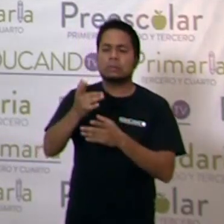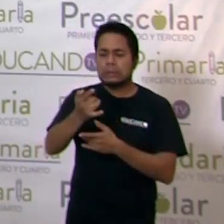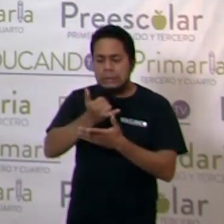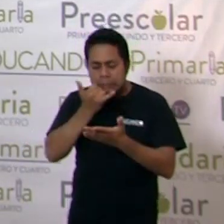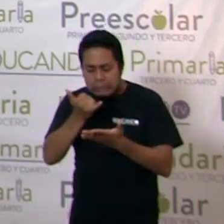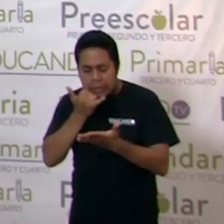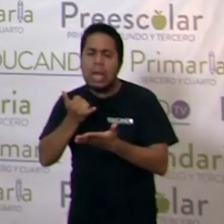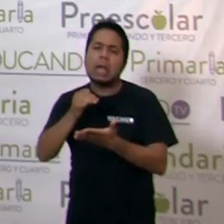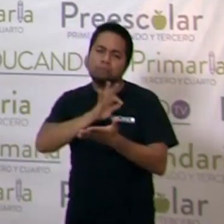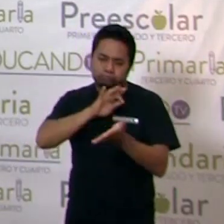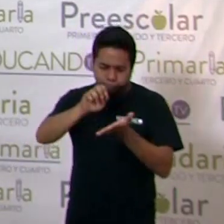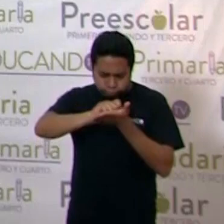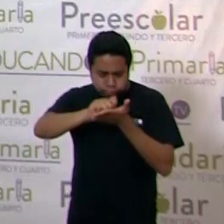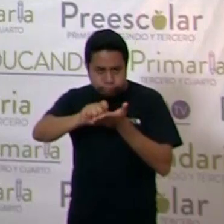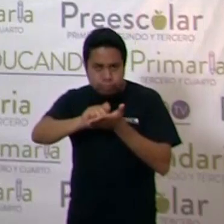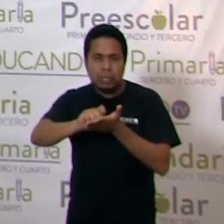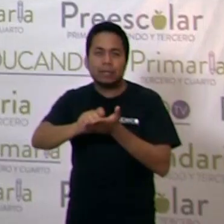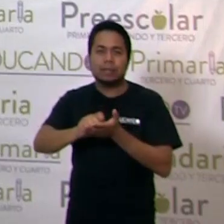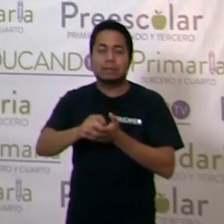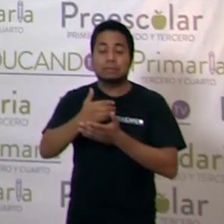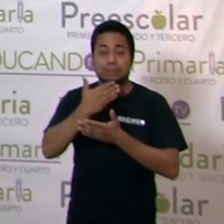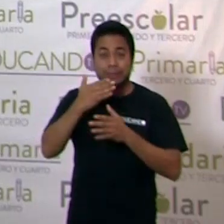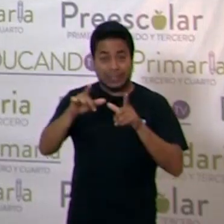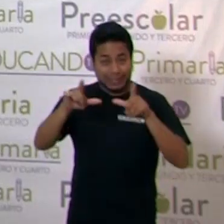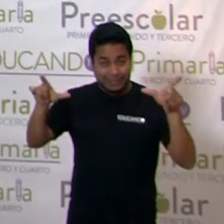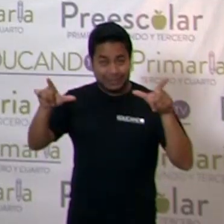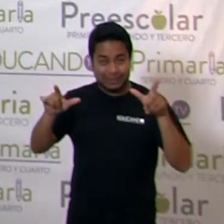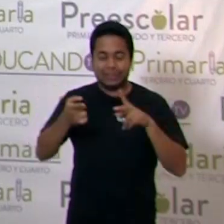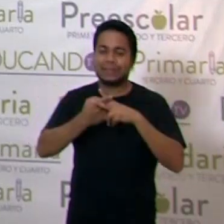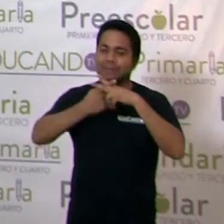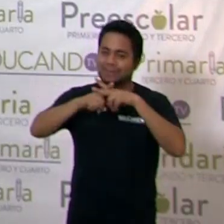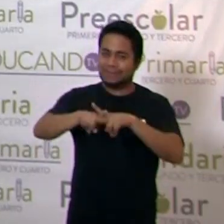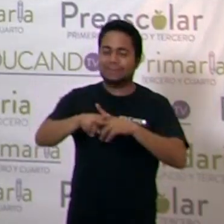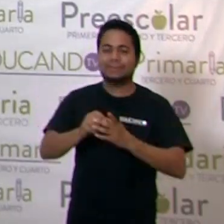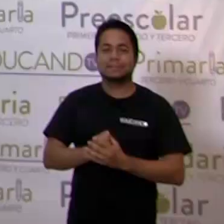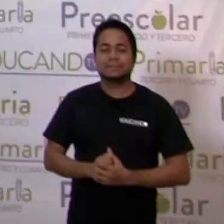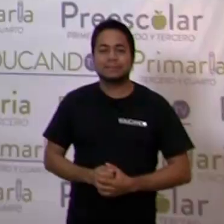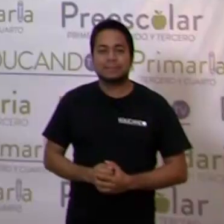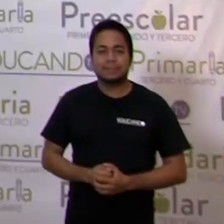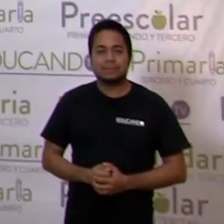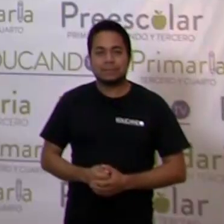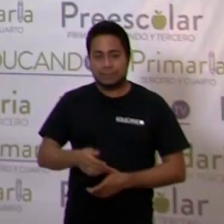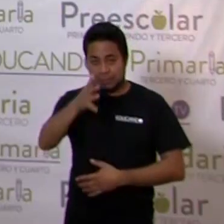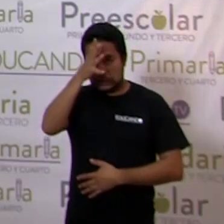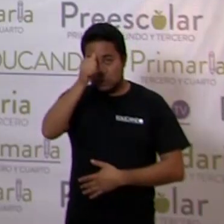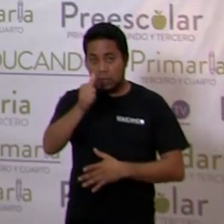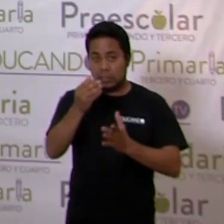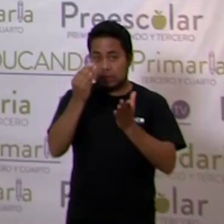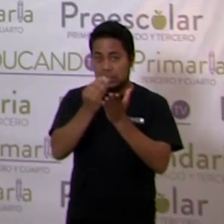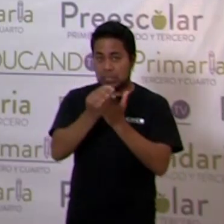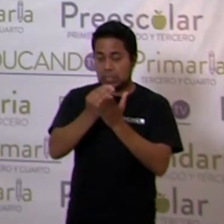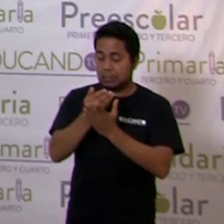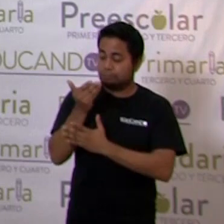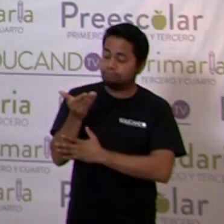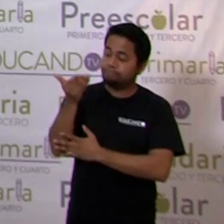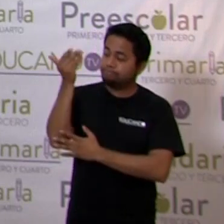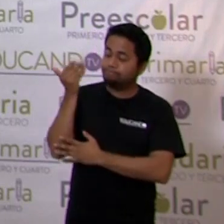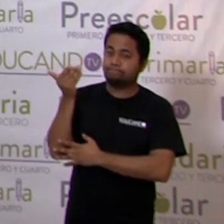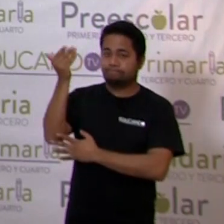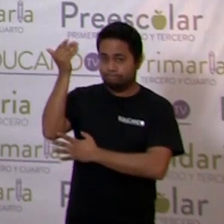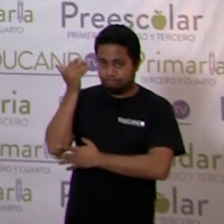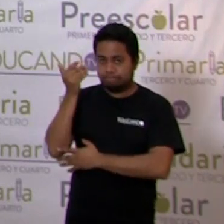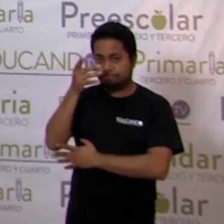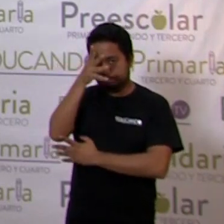borrar Muy bien Entonces estamos listos empecemos recuerdas que en clases anteriores hemos visto ya